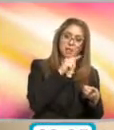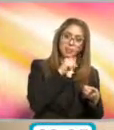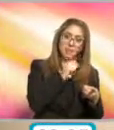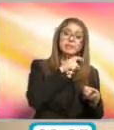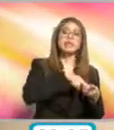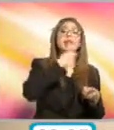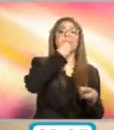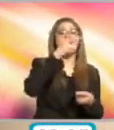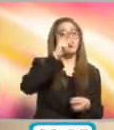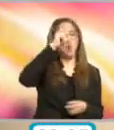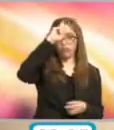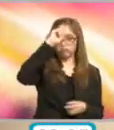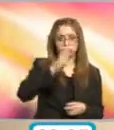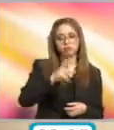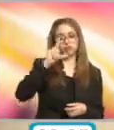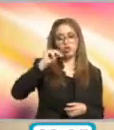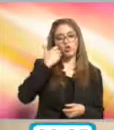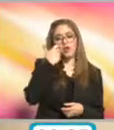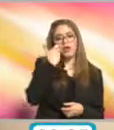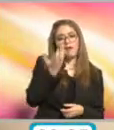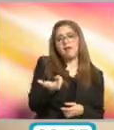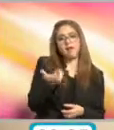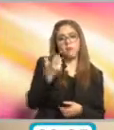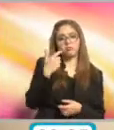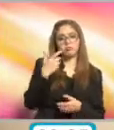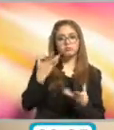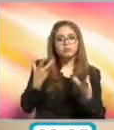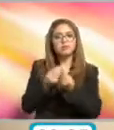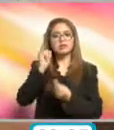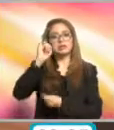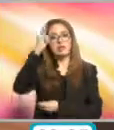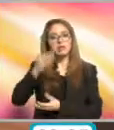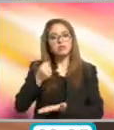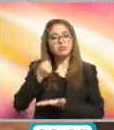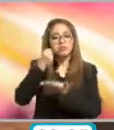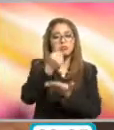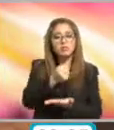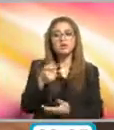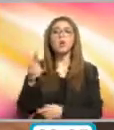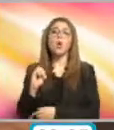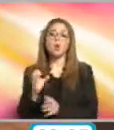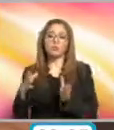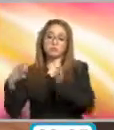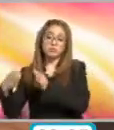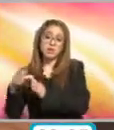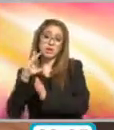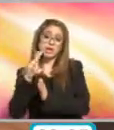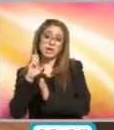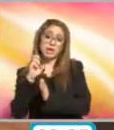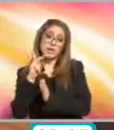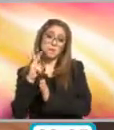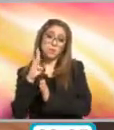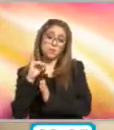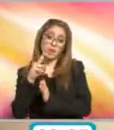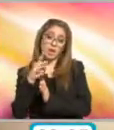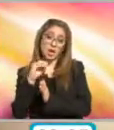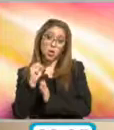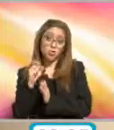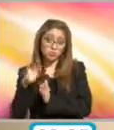el primer problema, ¿no? ¿Quién lo va a pagar? El líder en el Senado de los republicanos, el senador McConnell, ha dicho que no lo va a